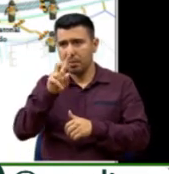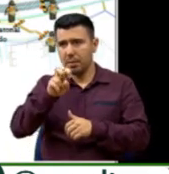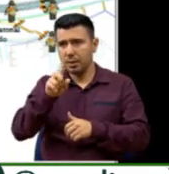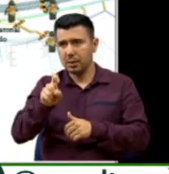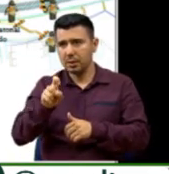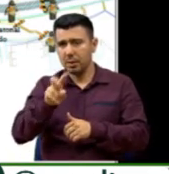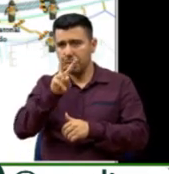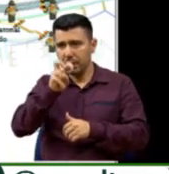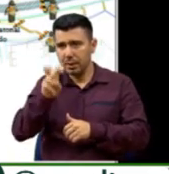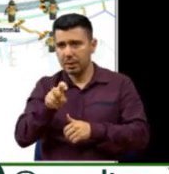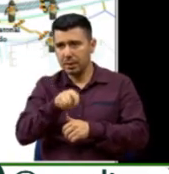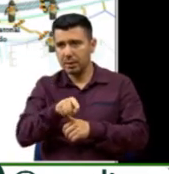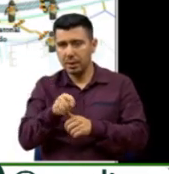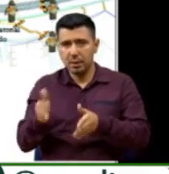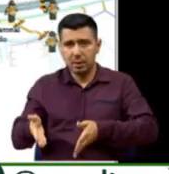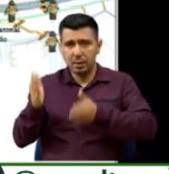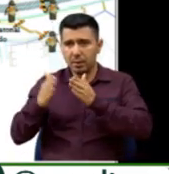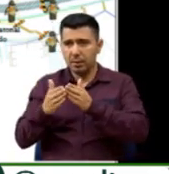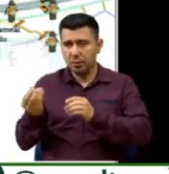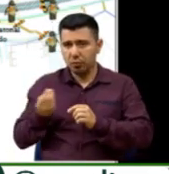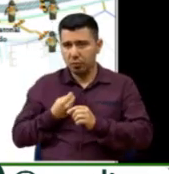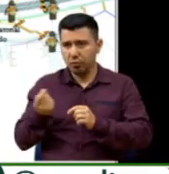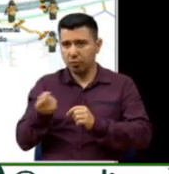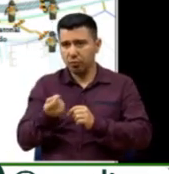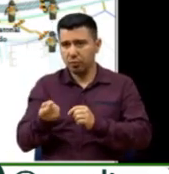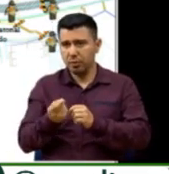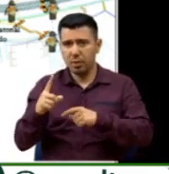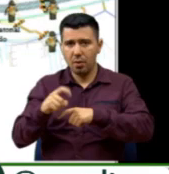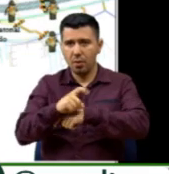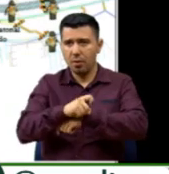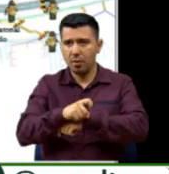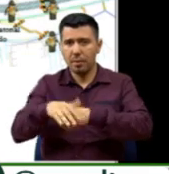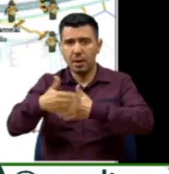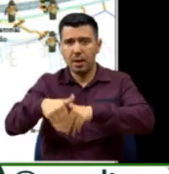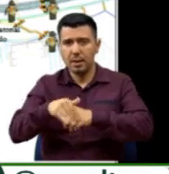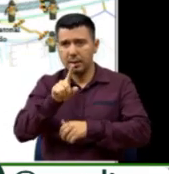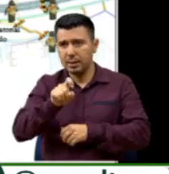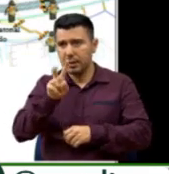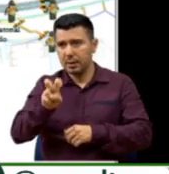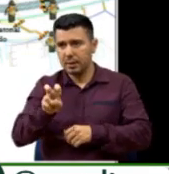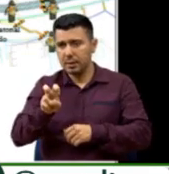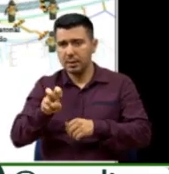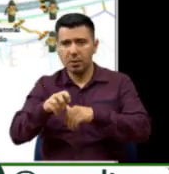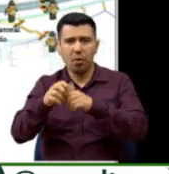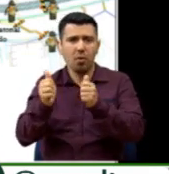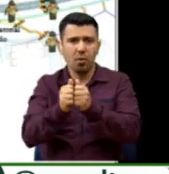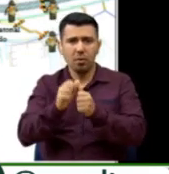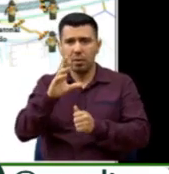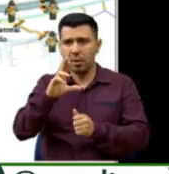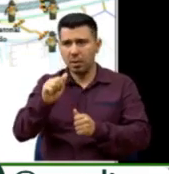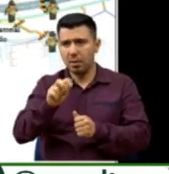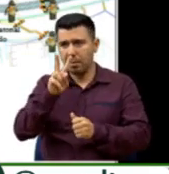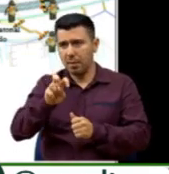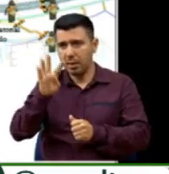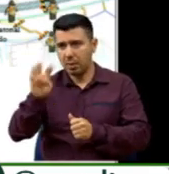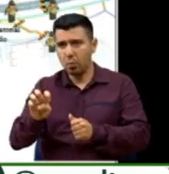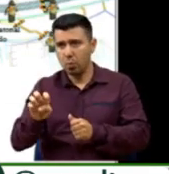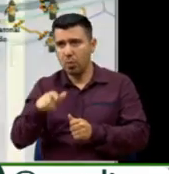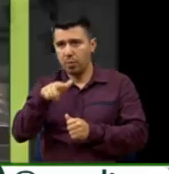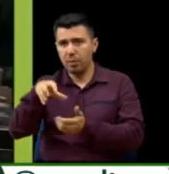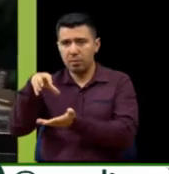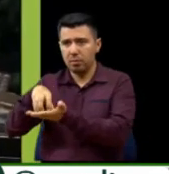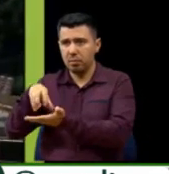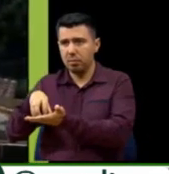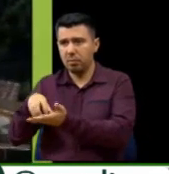los residentes de los edificios frente a Hormigas y la calle 67 con carrera 29. Y el punto de mando